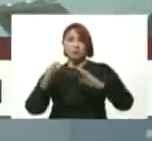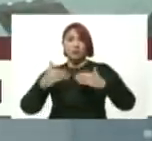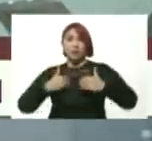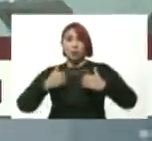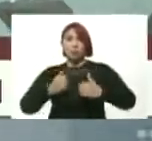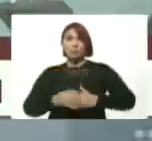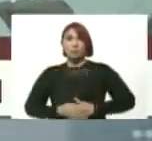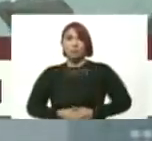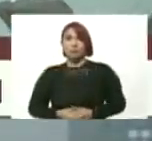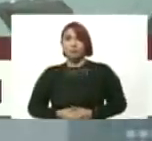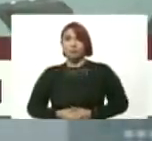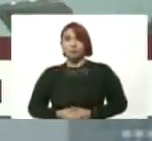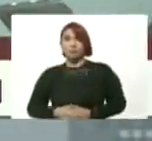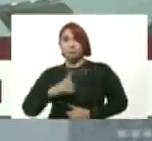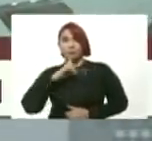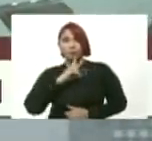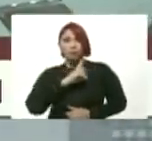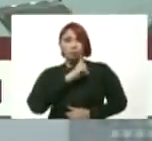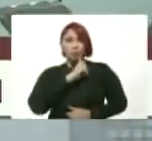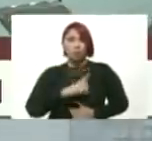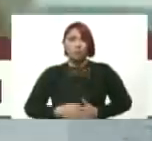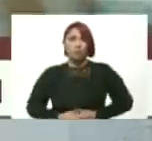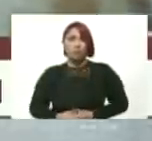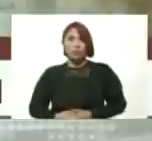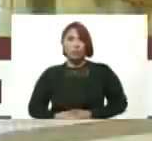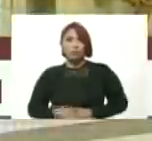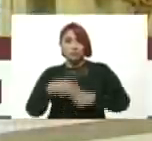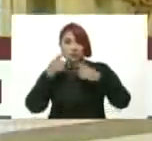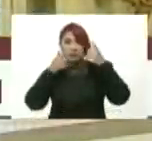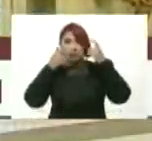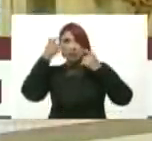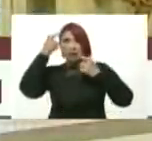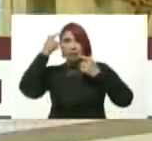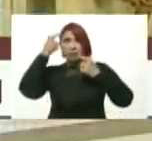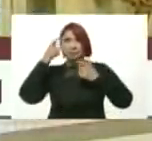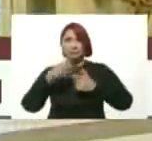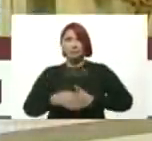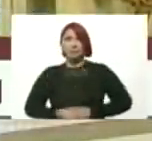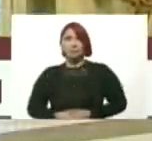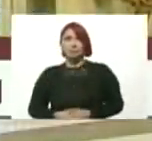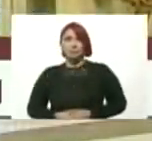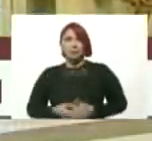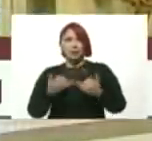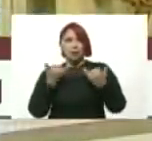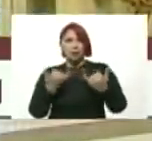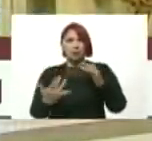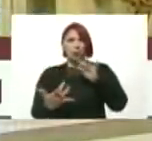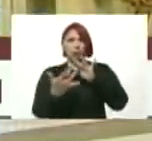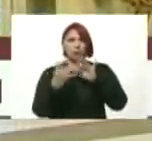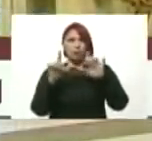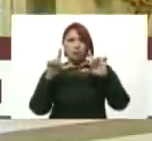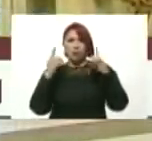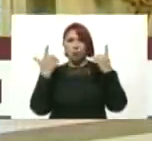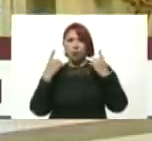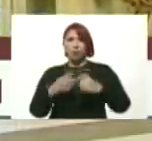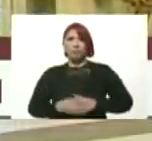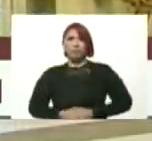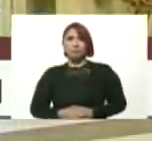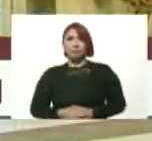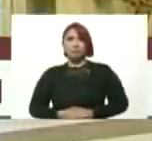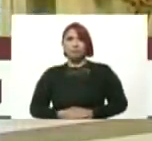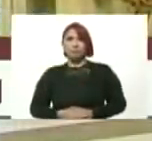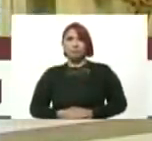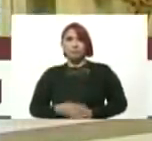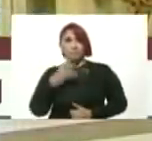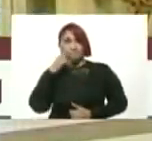que lleva el nombre del comandante hugo chávez fría vámonos a la guaira vámonos a la guaira